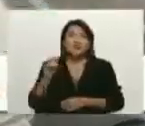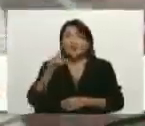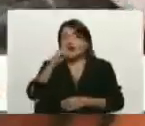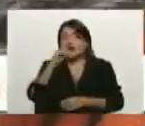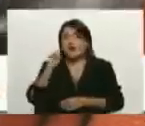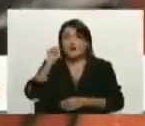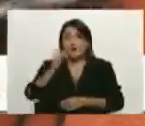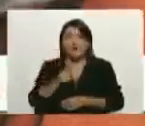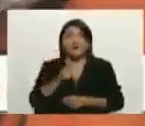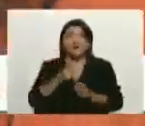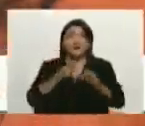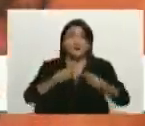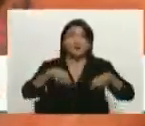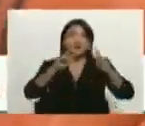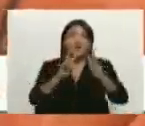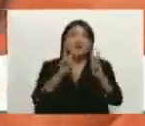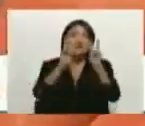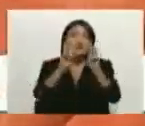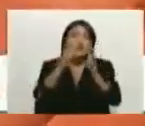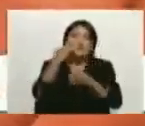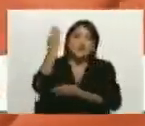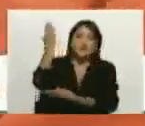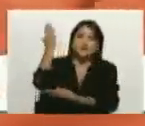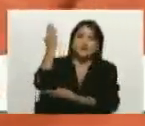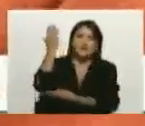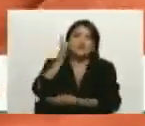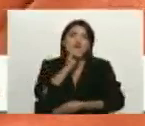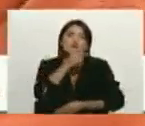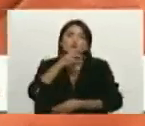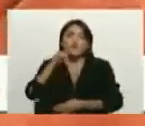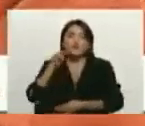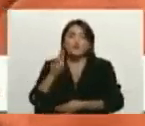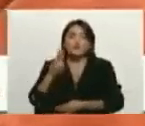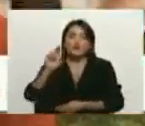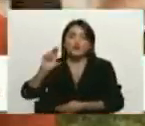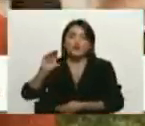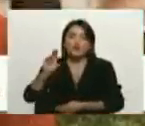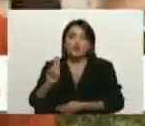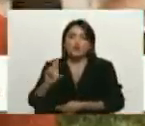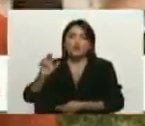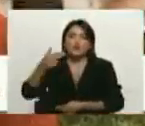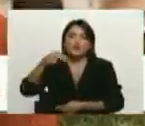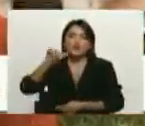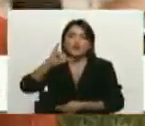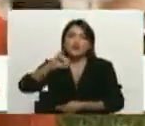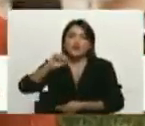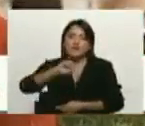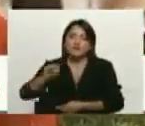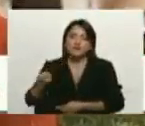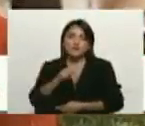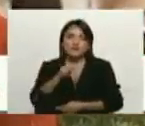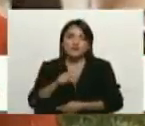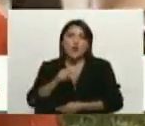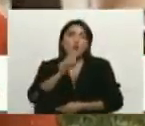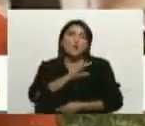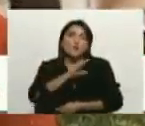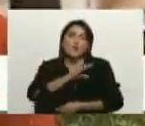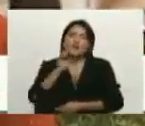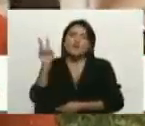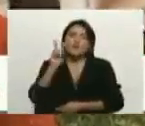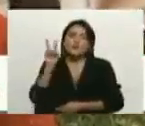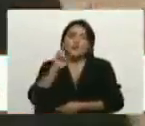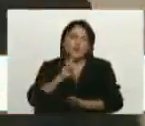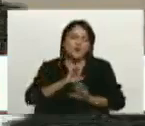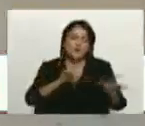perro mucuchíes. Es catalogado en el año 64 como raza oficial de Venezuela. Está registrado